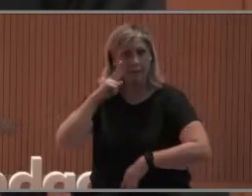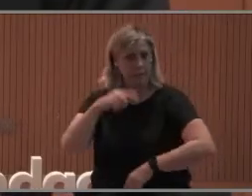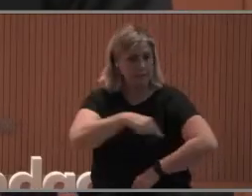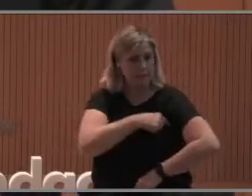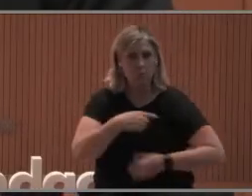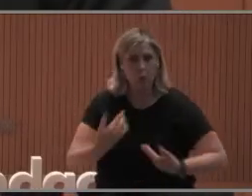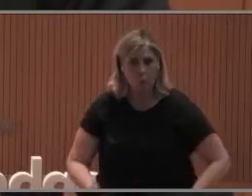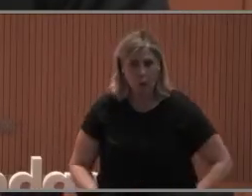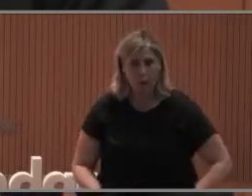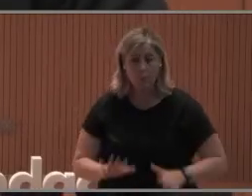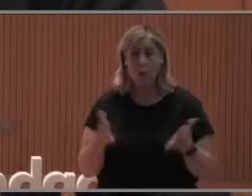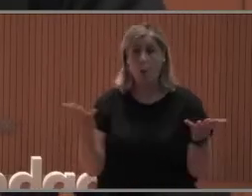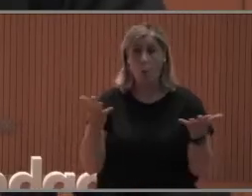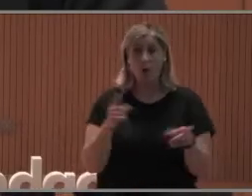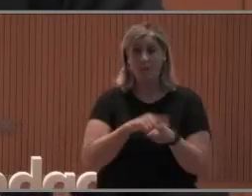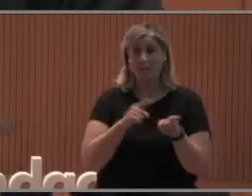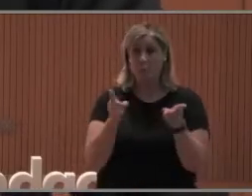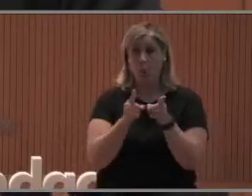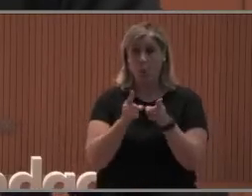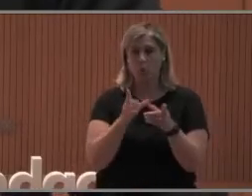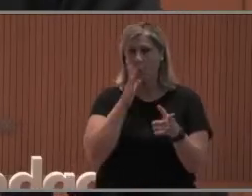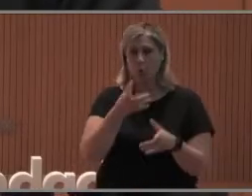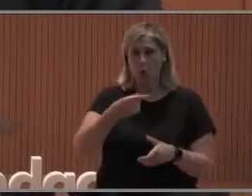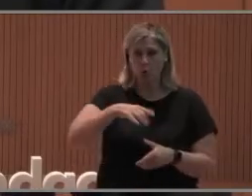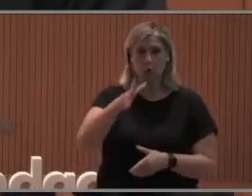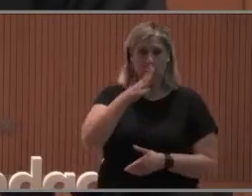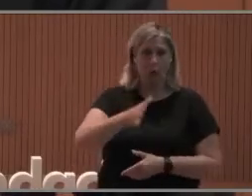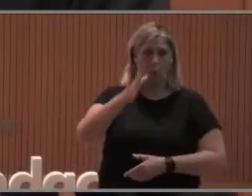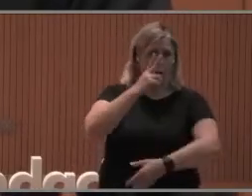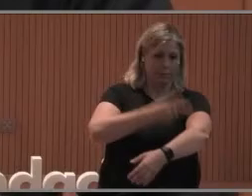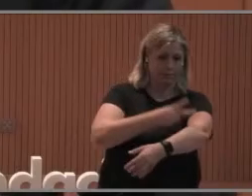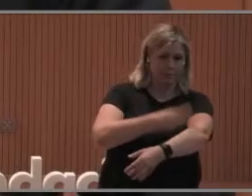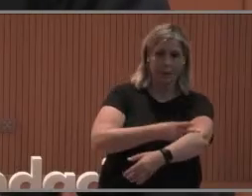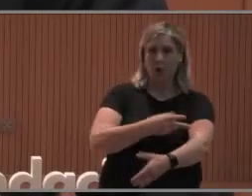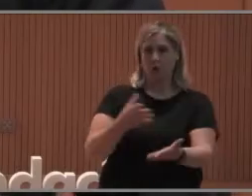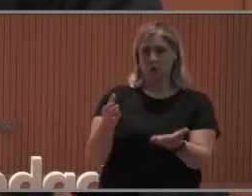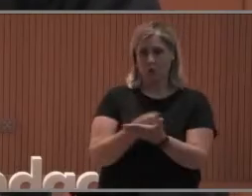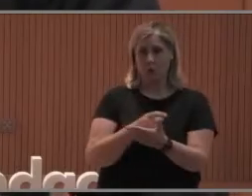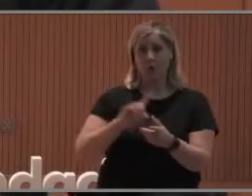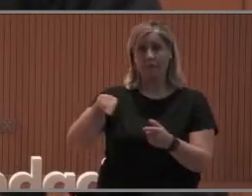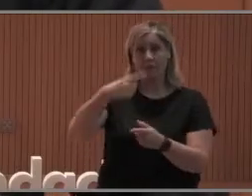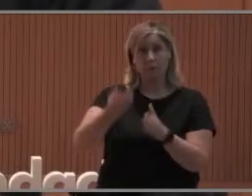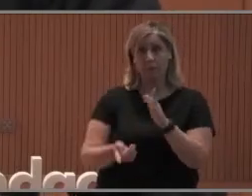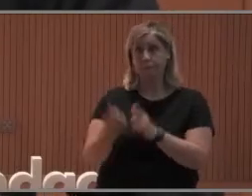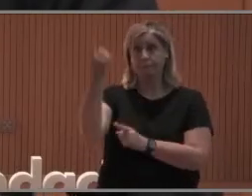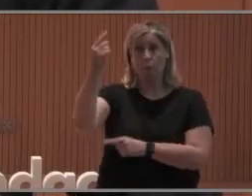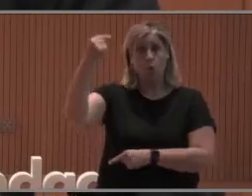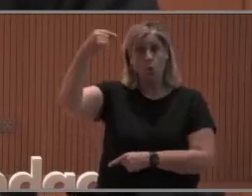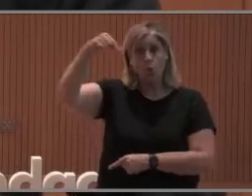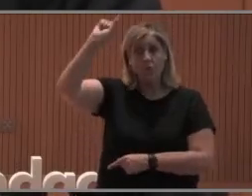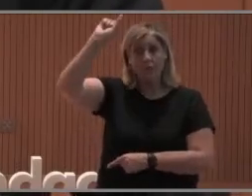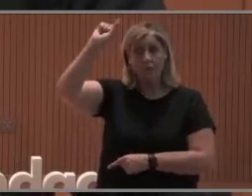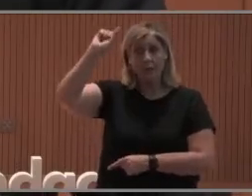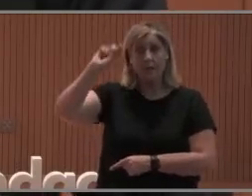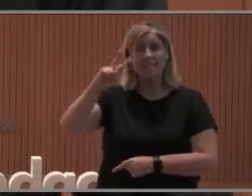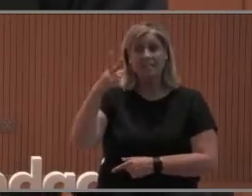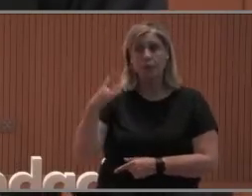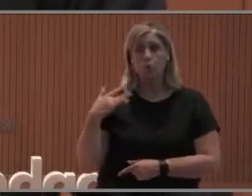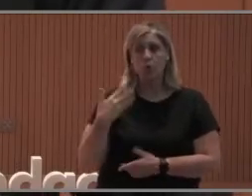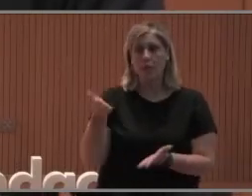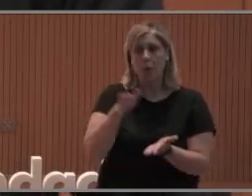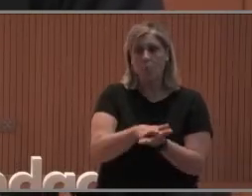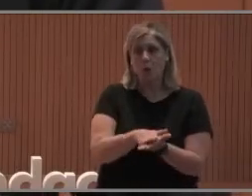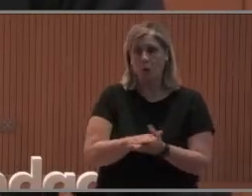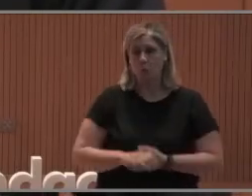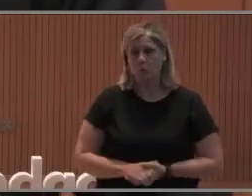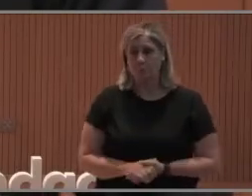urgencias porque lo hidratamos, cogimos los goteros y tal, y subió a la UCI. Este paciente al segundo día falleció.